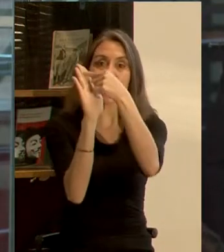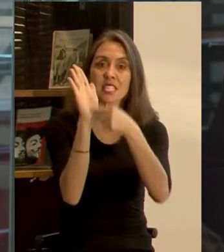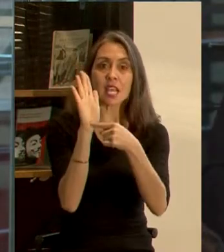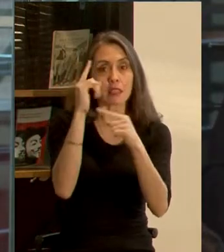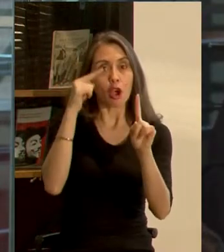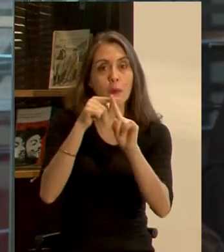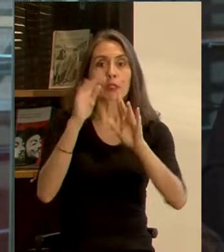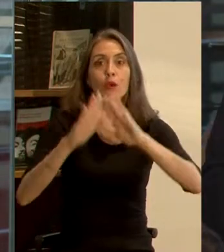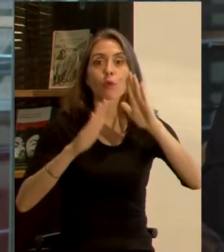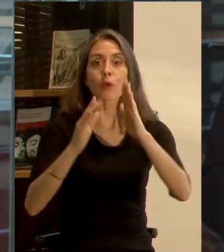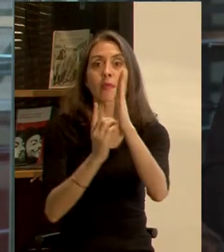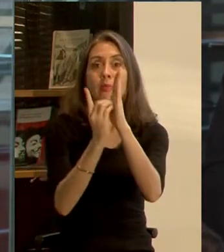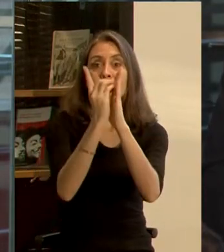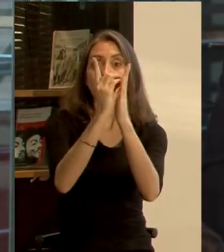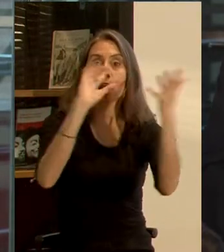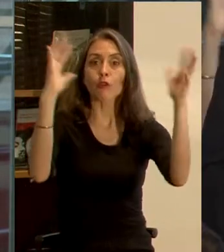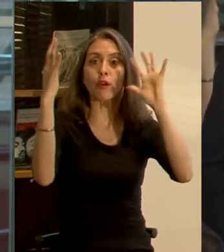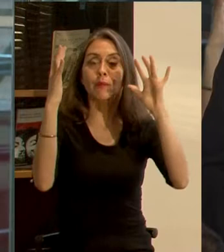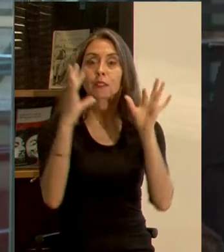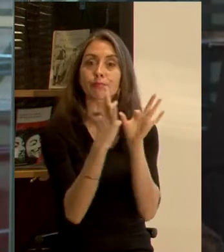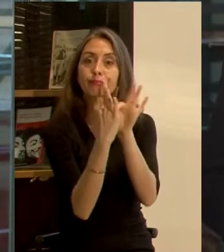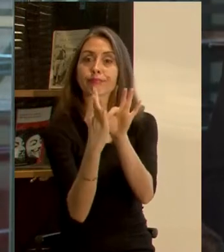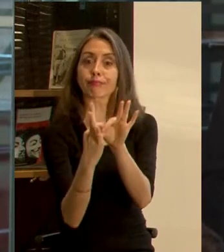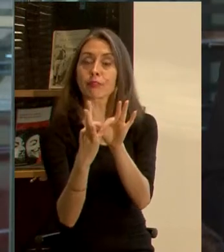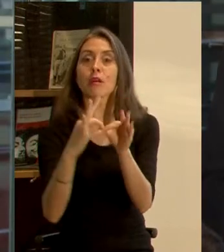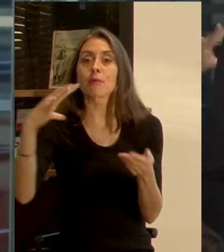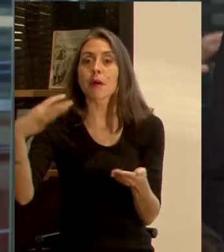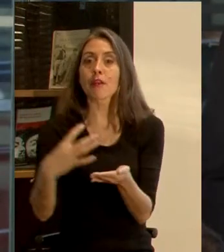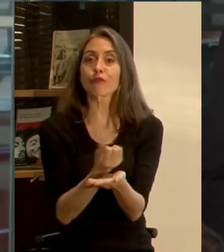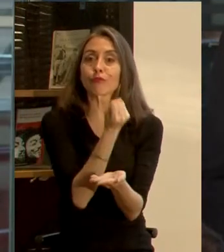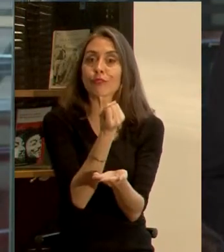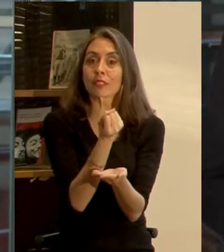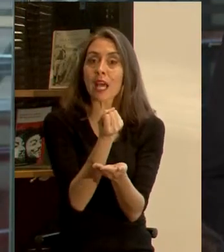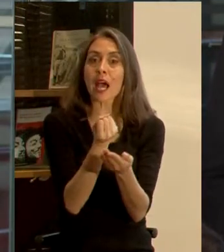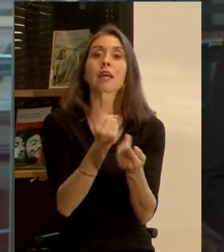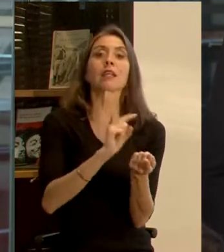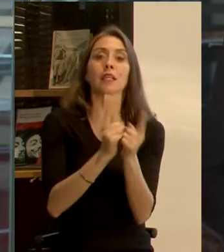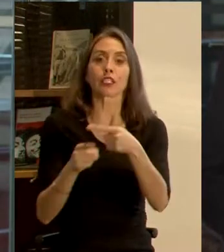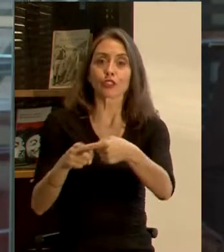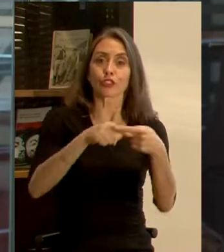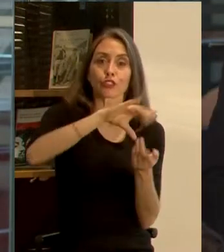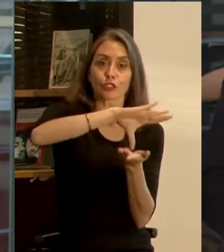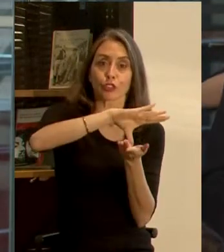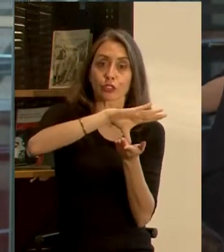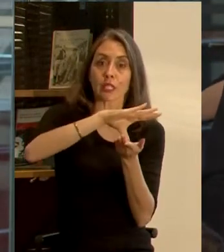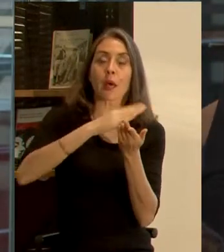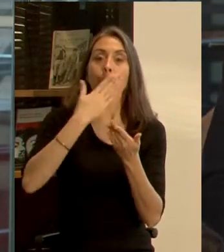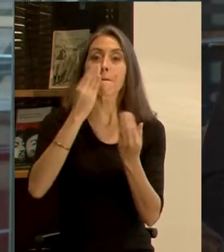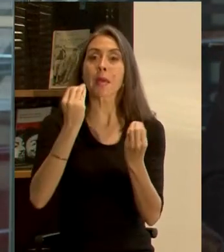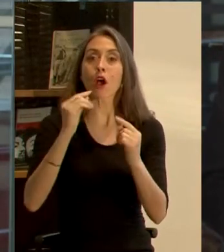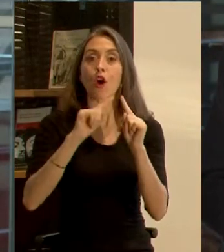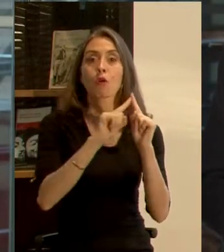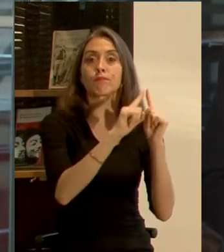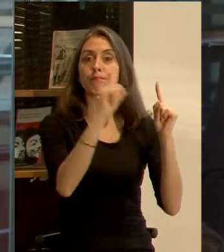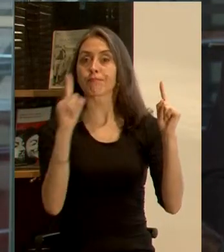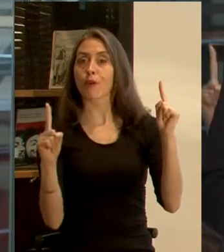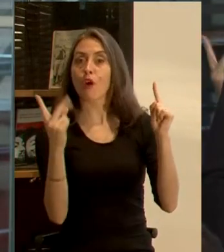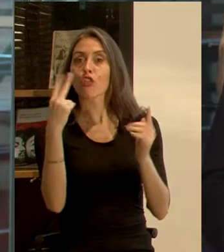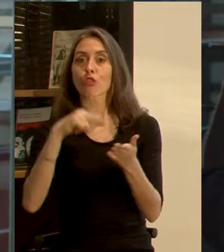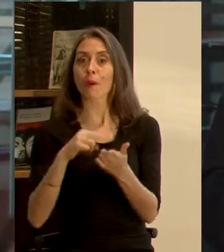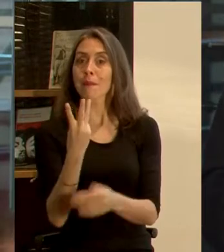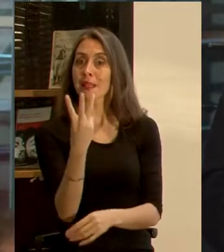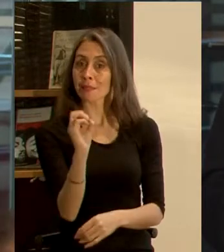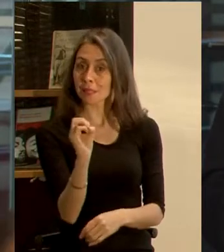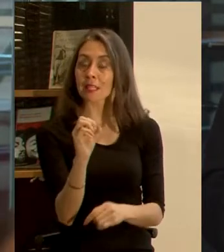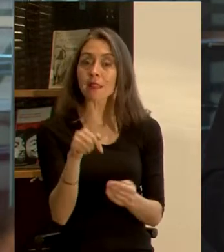desarrollo sostenible con el propósito de alcanzar sociedades más prósperas para el año 2030. Tal como se ha